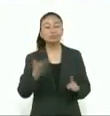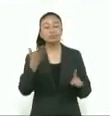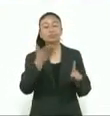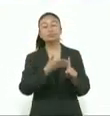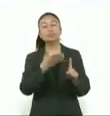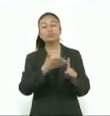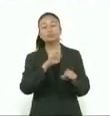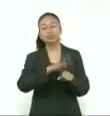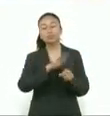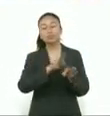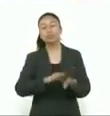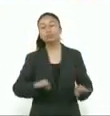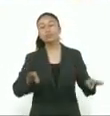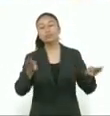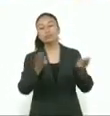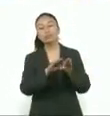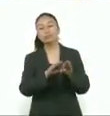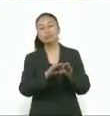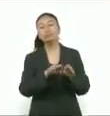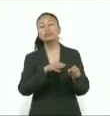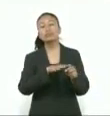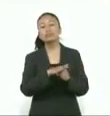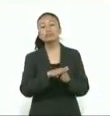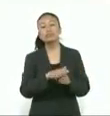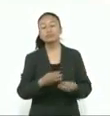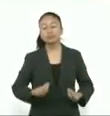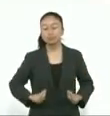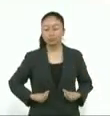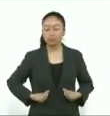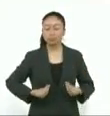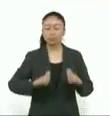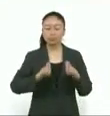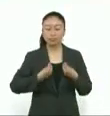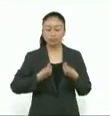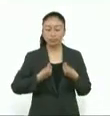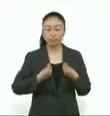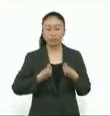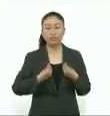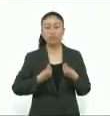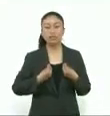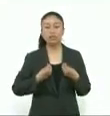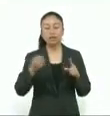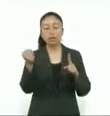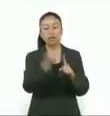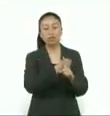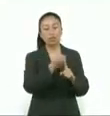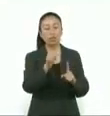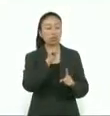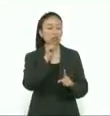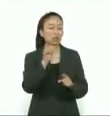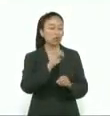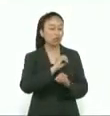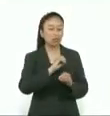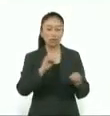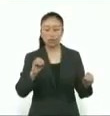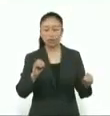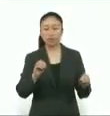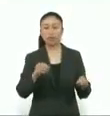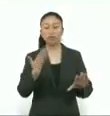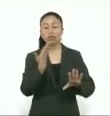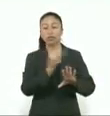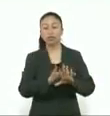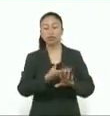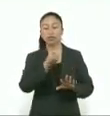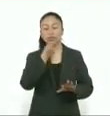prioridades garantizar la vida libre de violencia a niñas, adolescentes